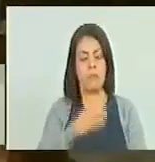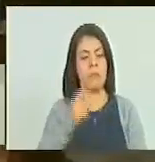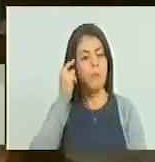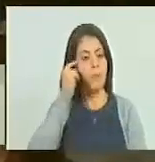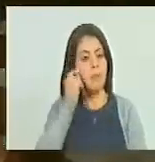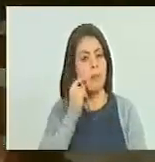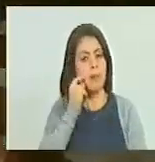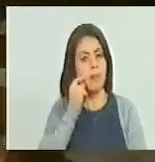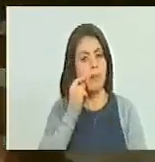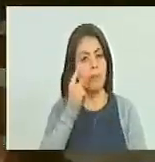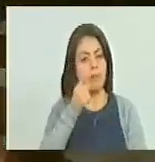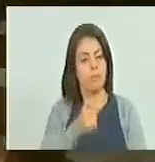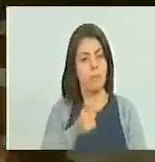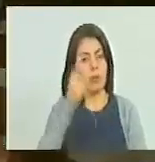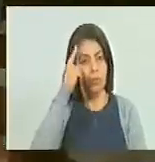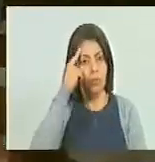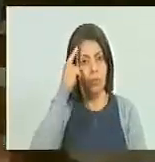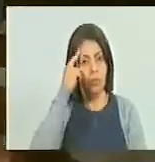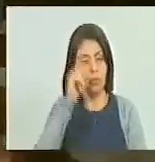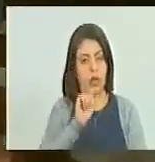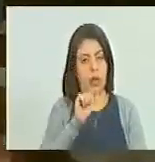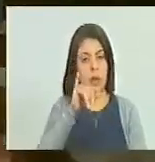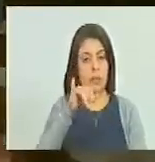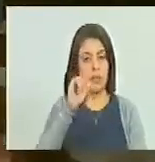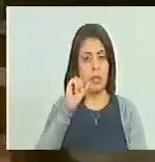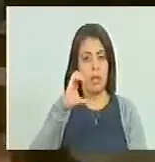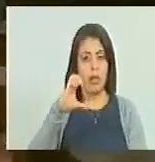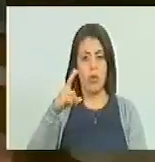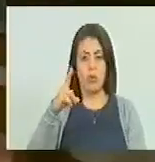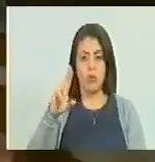Sucre, cuando supe que estuviste en Ayacucho,